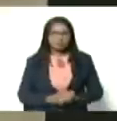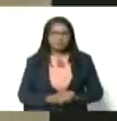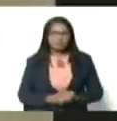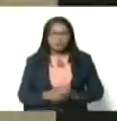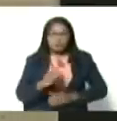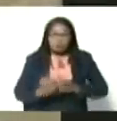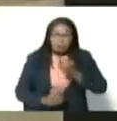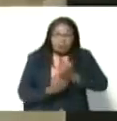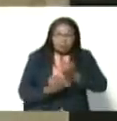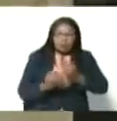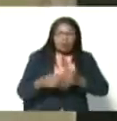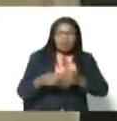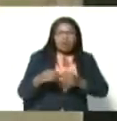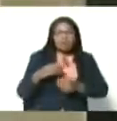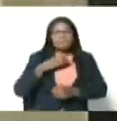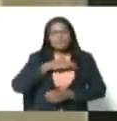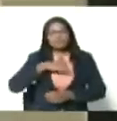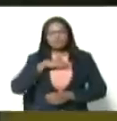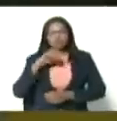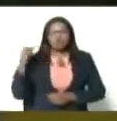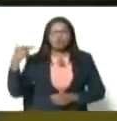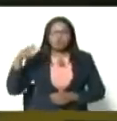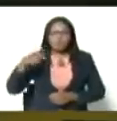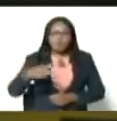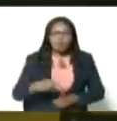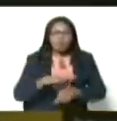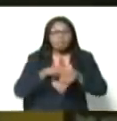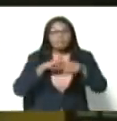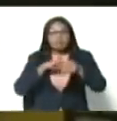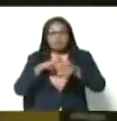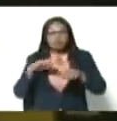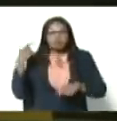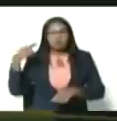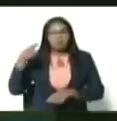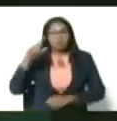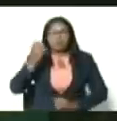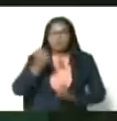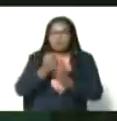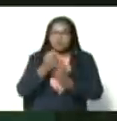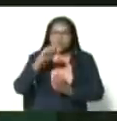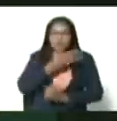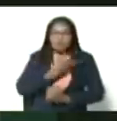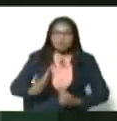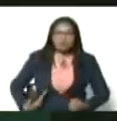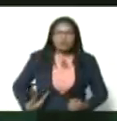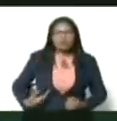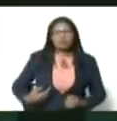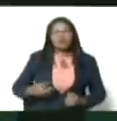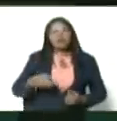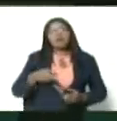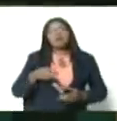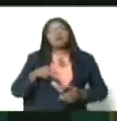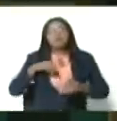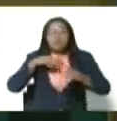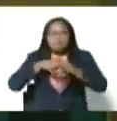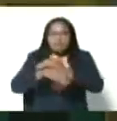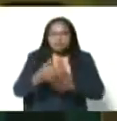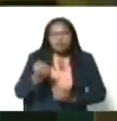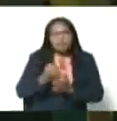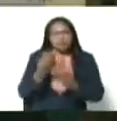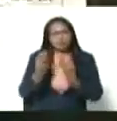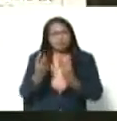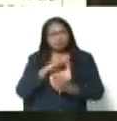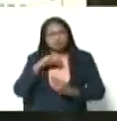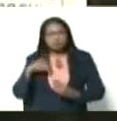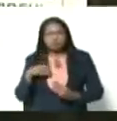el apoyo de la Gran Misión Transporte, con el apoyo del ministro Hipólito, el apoyo del presidente del Metro, Graciliano. Este es un trabajo que